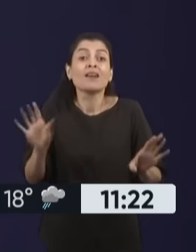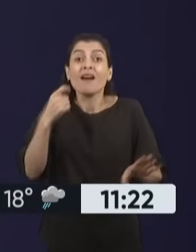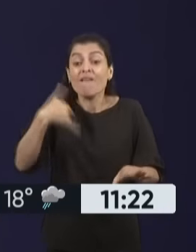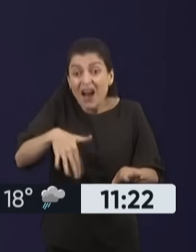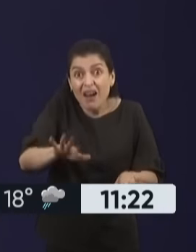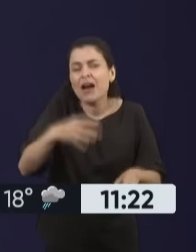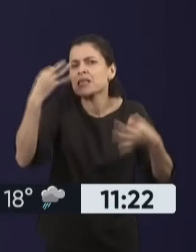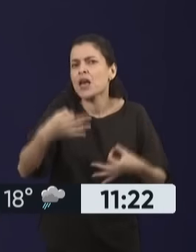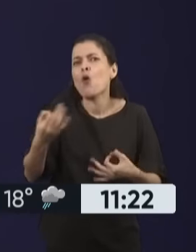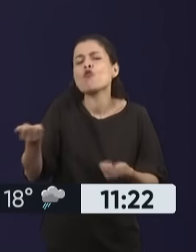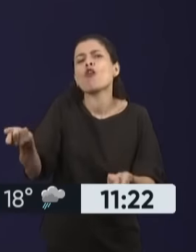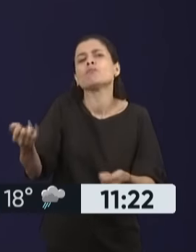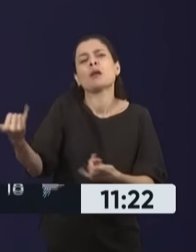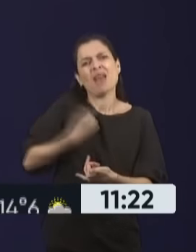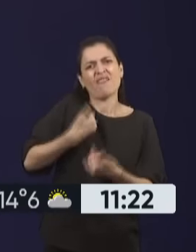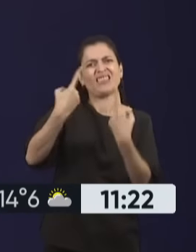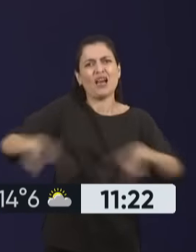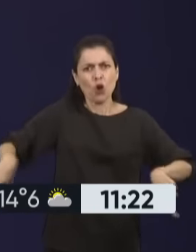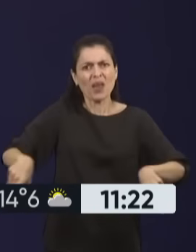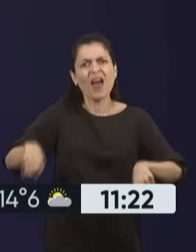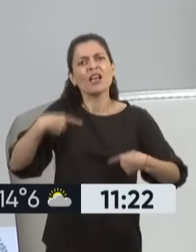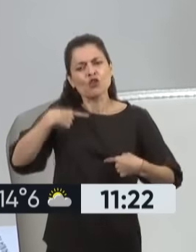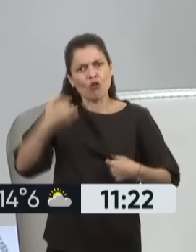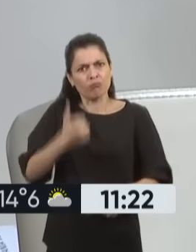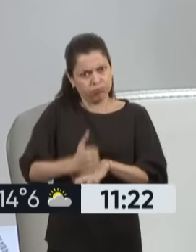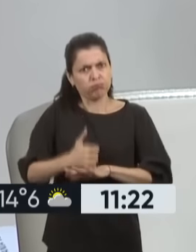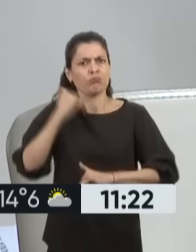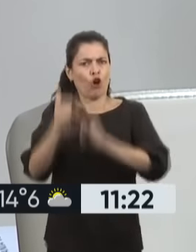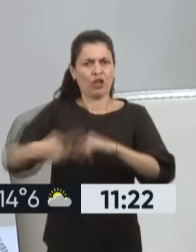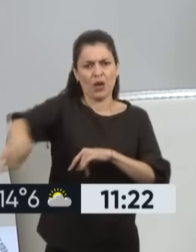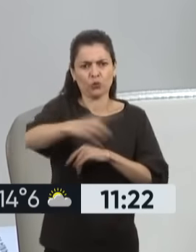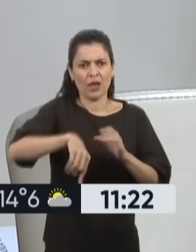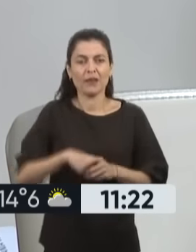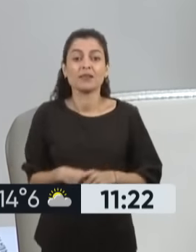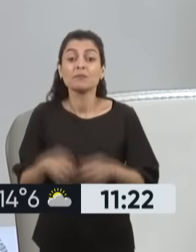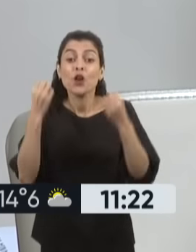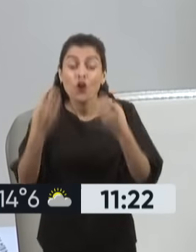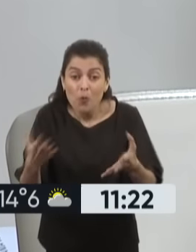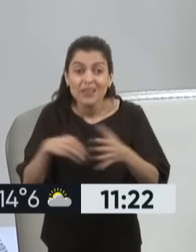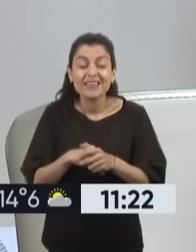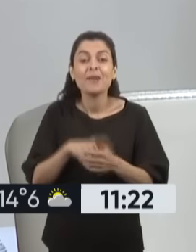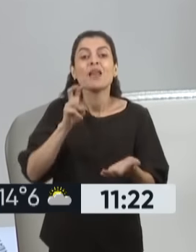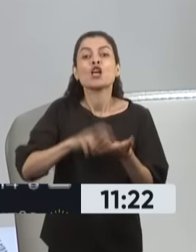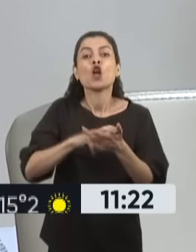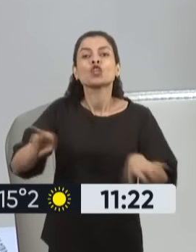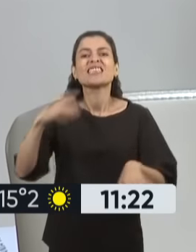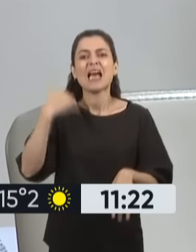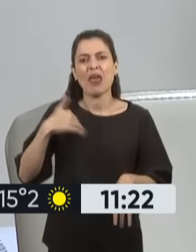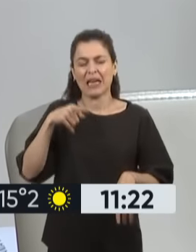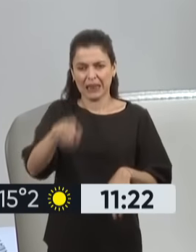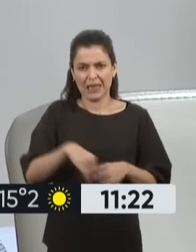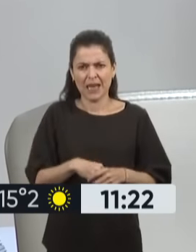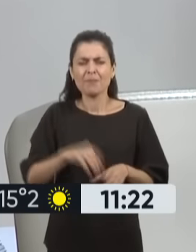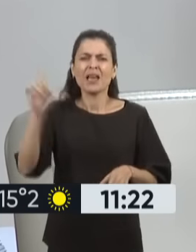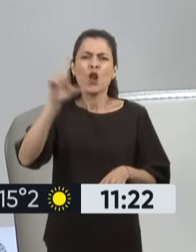los detalles de la agenda y te lo vamos a se lo vamos a compartir qué tal Vocero cómo está cómo andas bien bien Sofía rojas para noticias argentinas el